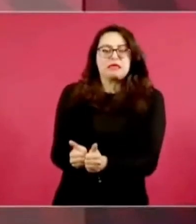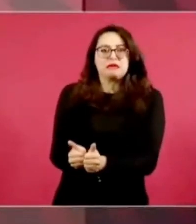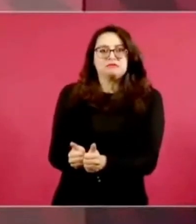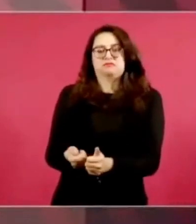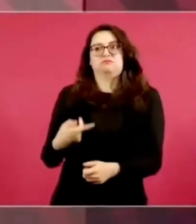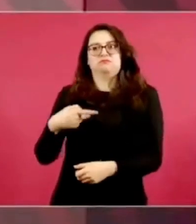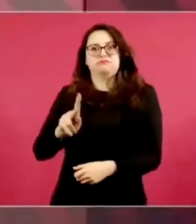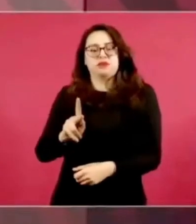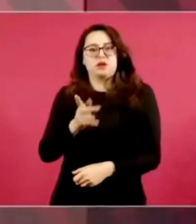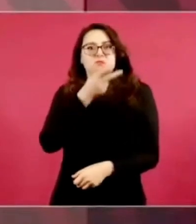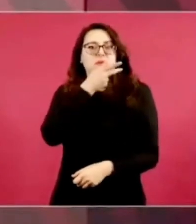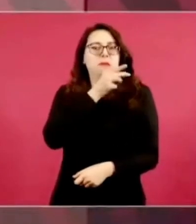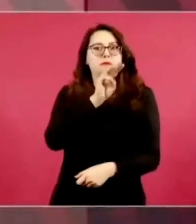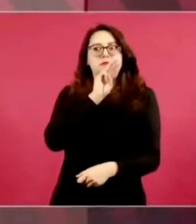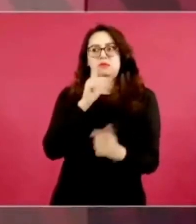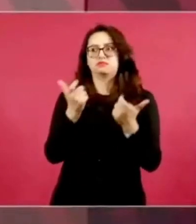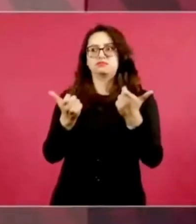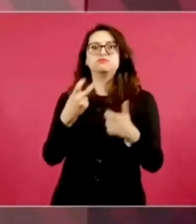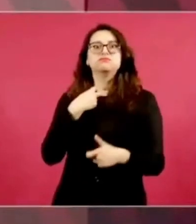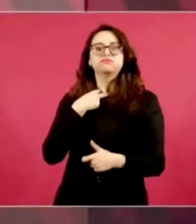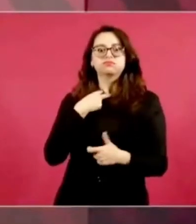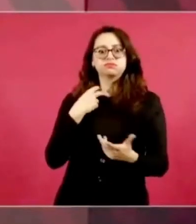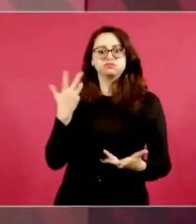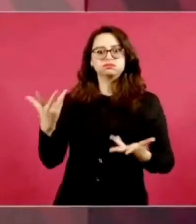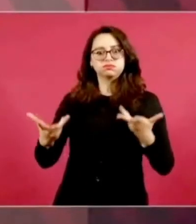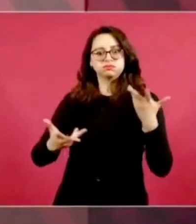otorgue becas a las familias?